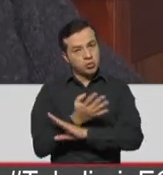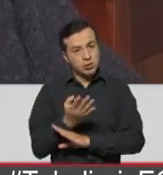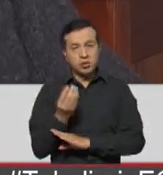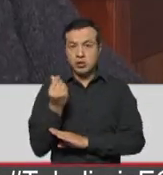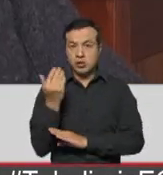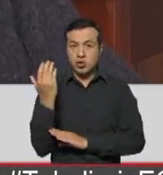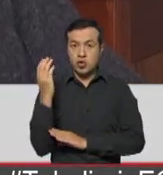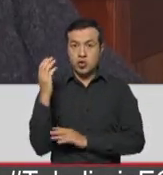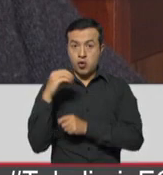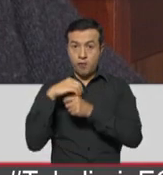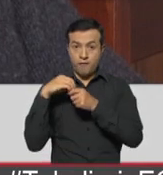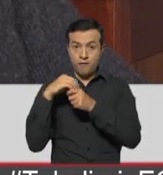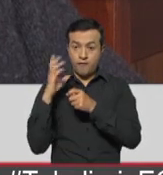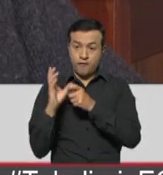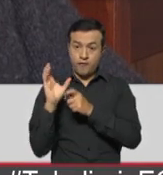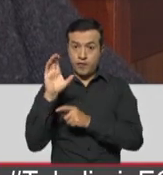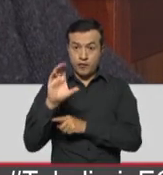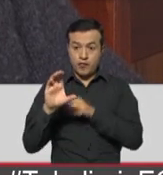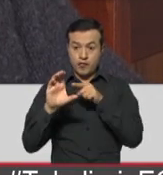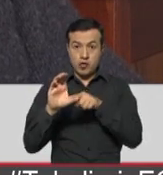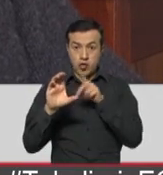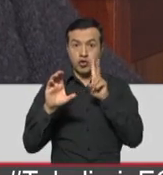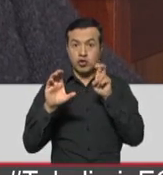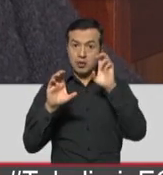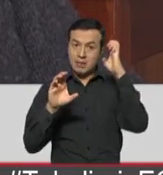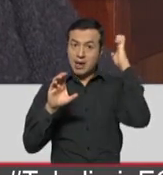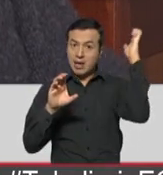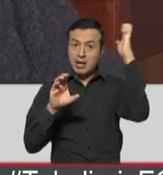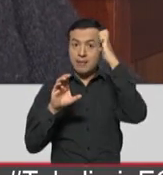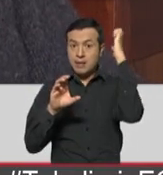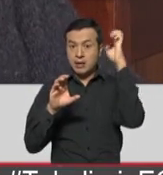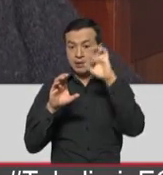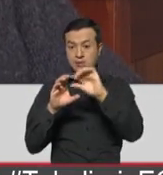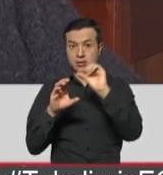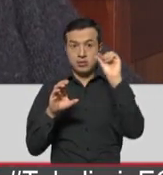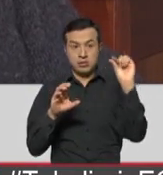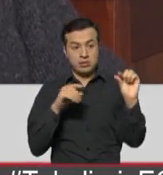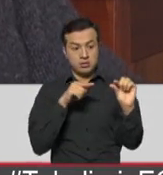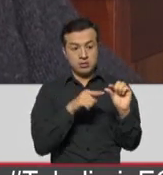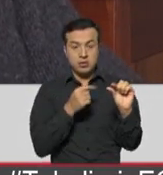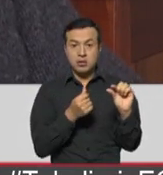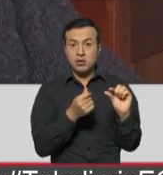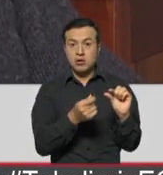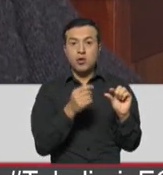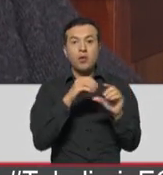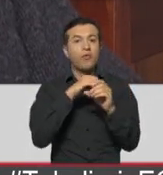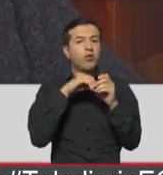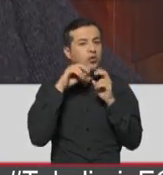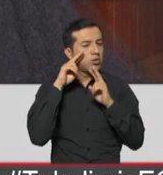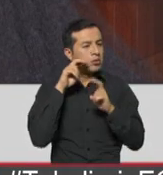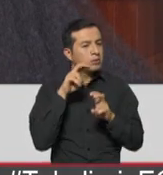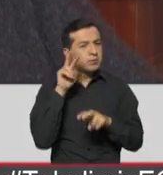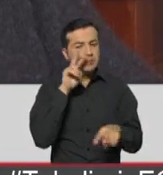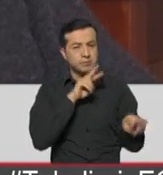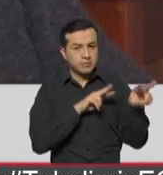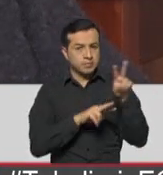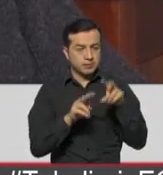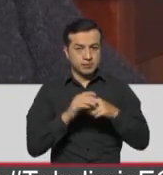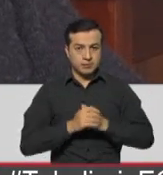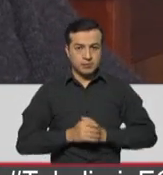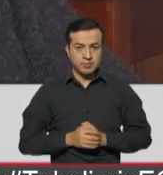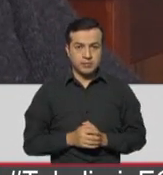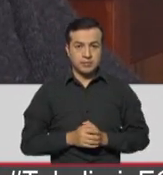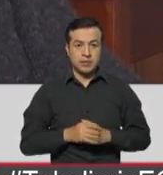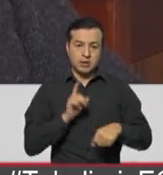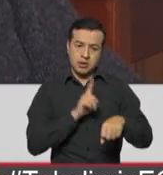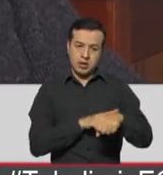los fondos que han asignado por esta emergencia se constituya un fondo de investigación, un momento de